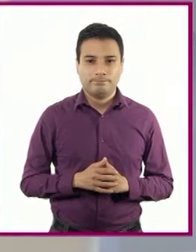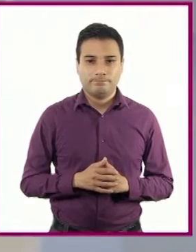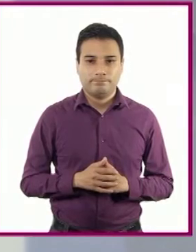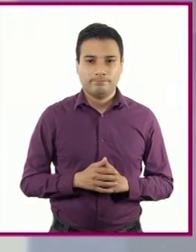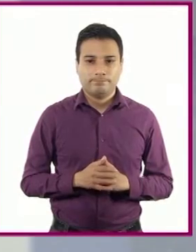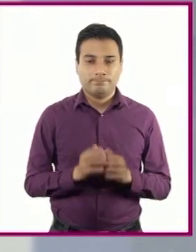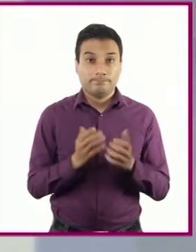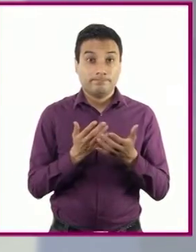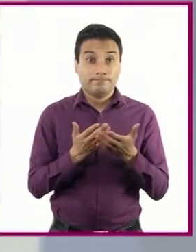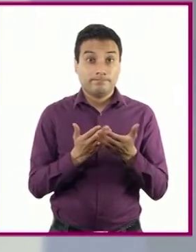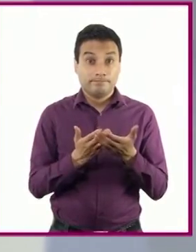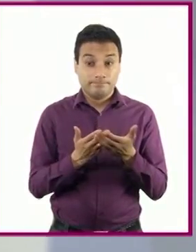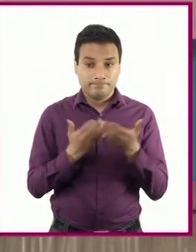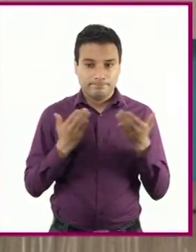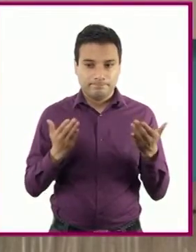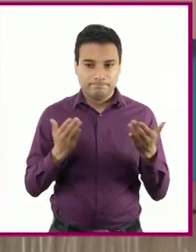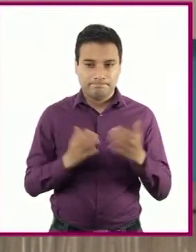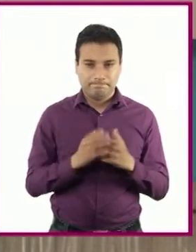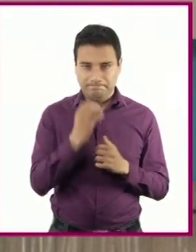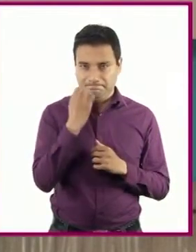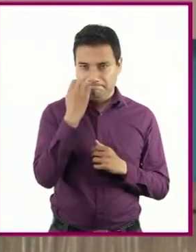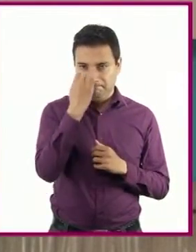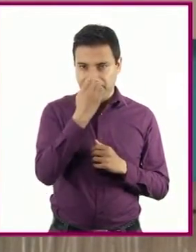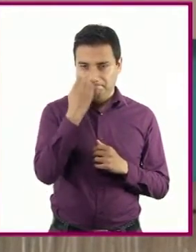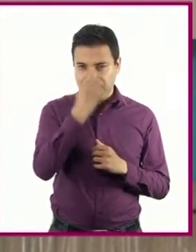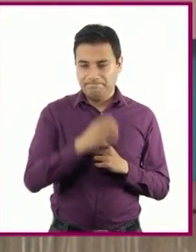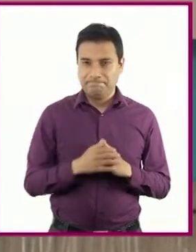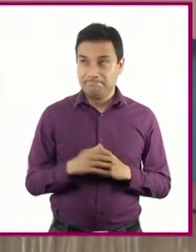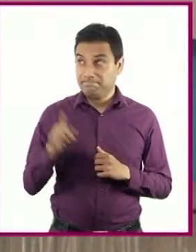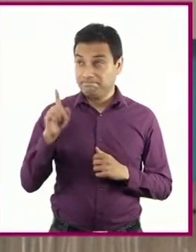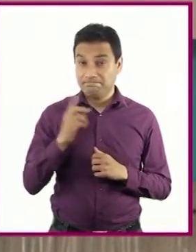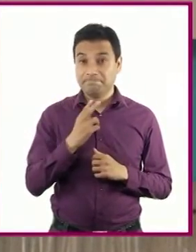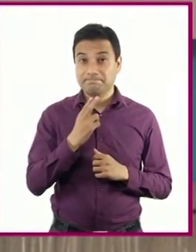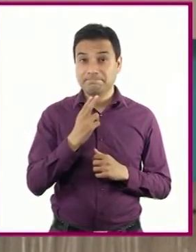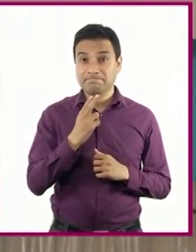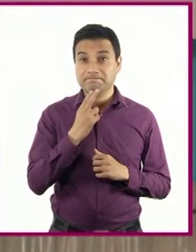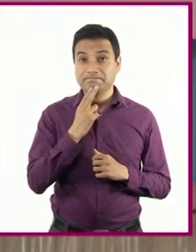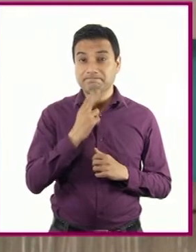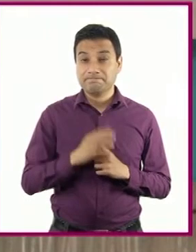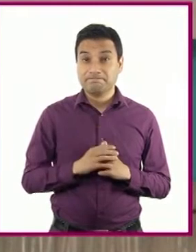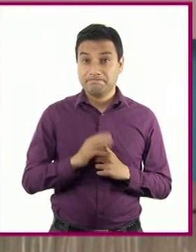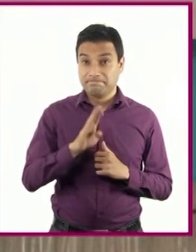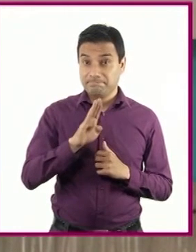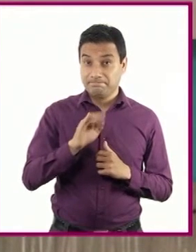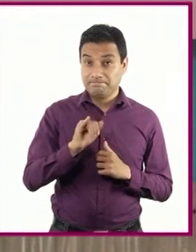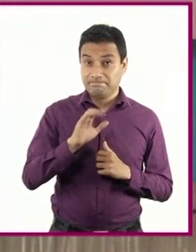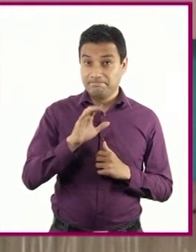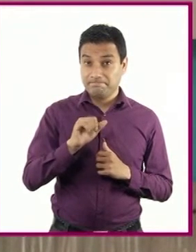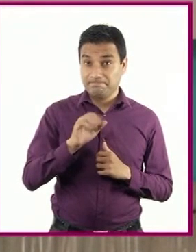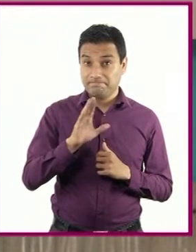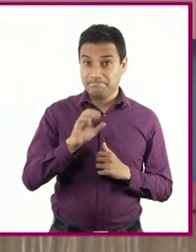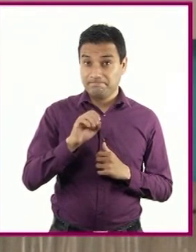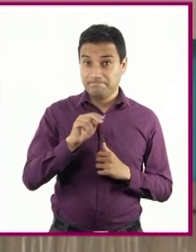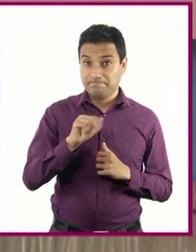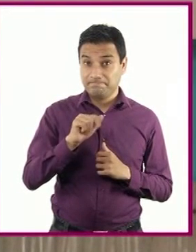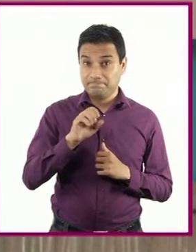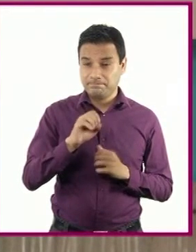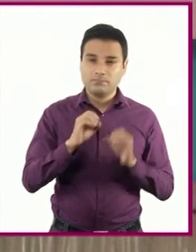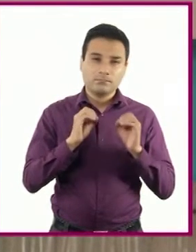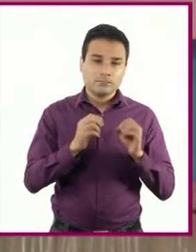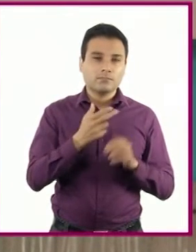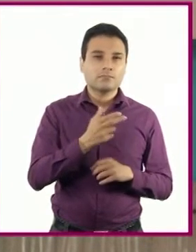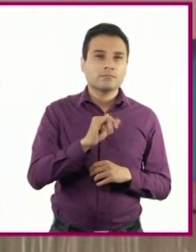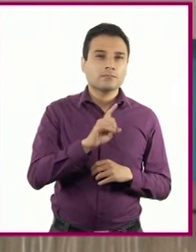Ahora observemos si realmente es útil el bicarbonato de sodio o el hidróxido